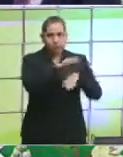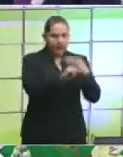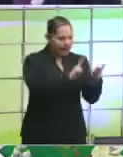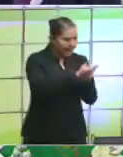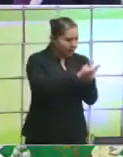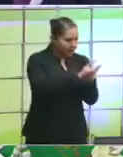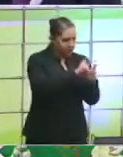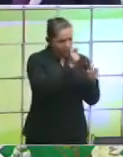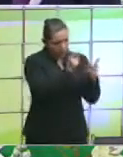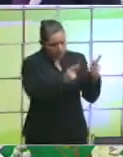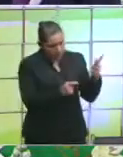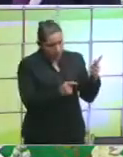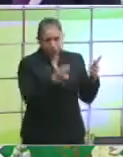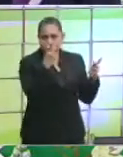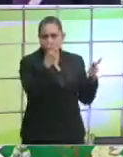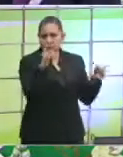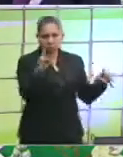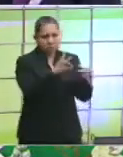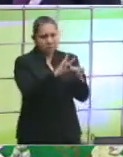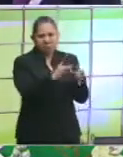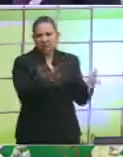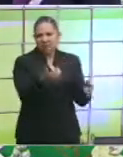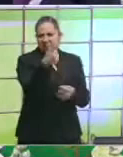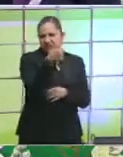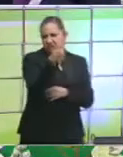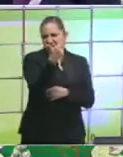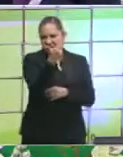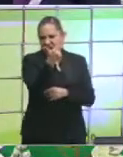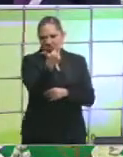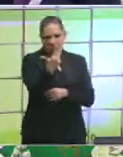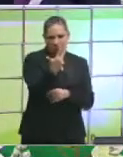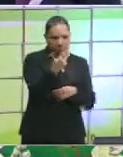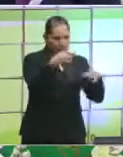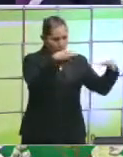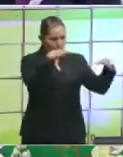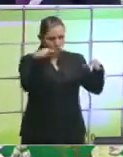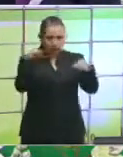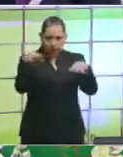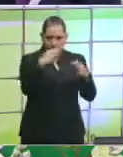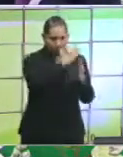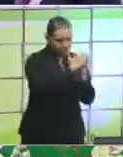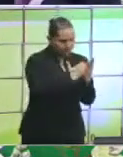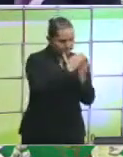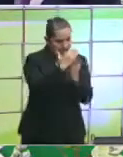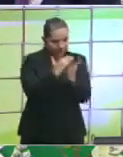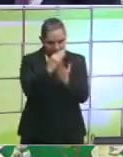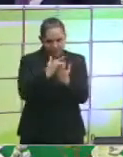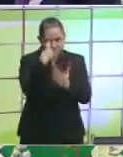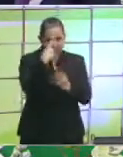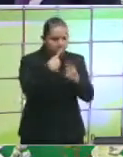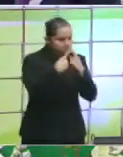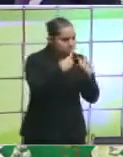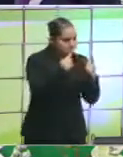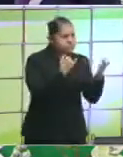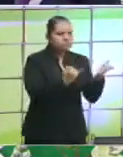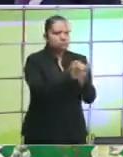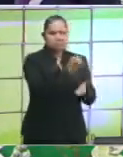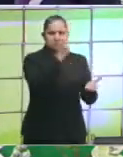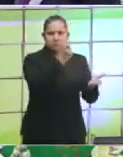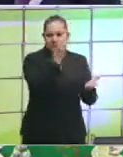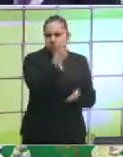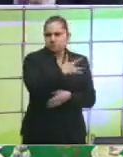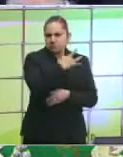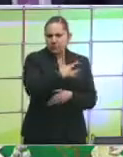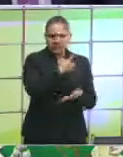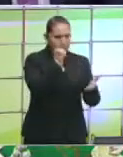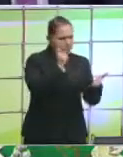creo que eran sentencias de máximo 6 78 páginas y yo creo que eran unas buenas sentencias por alguna razón alrededor de los años